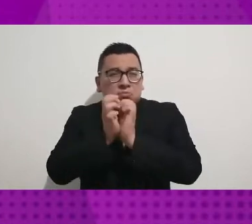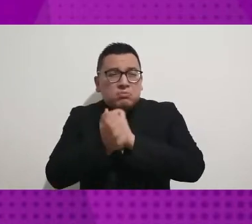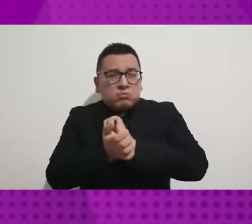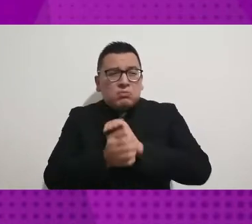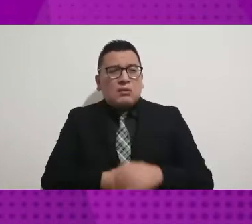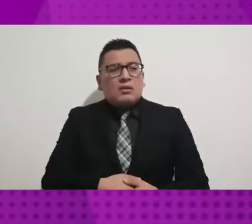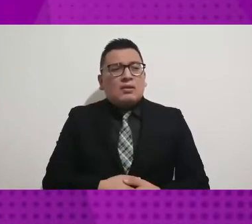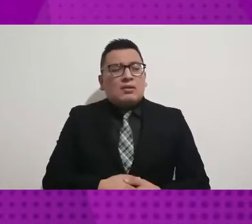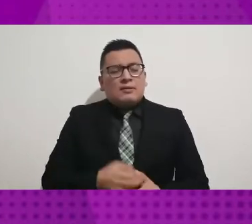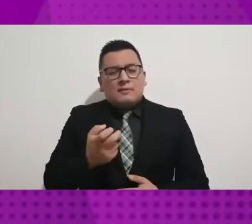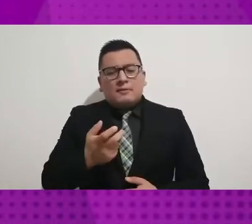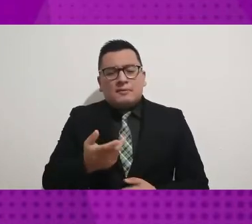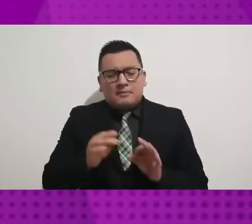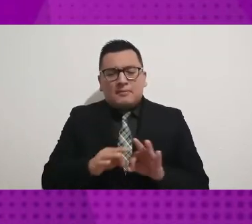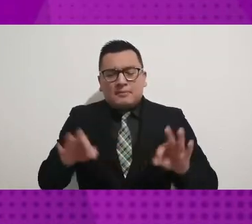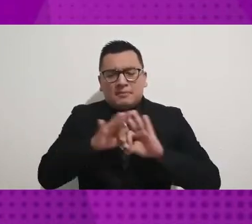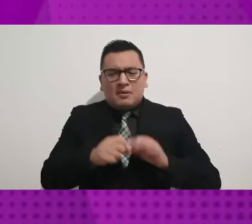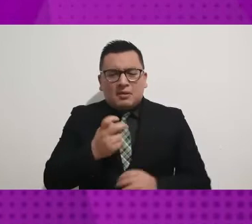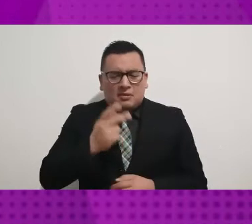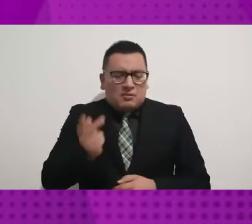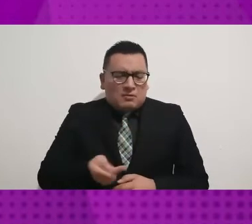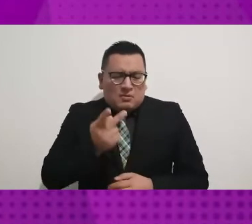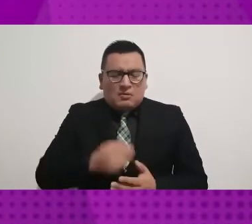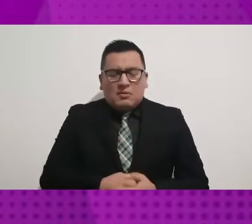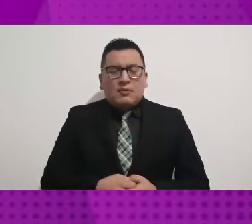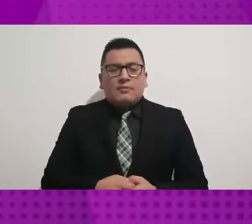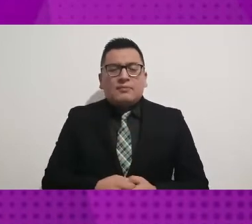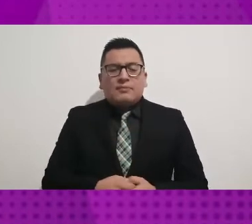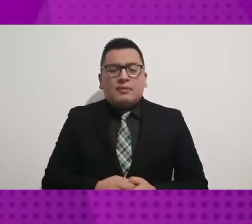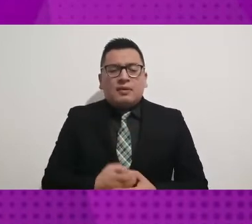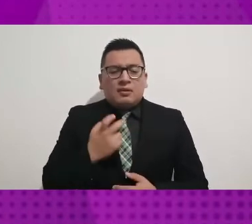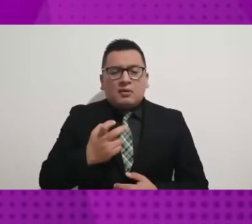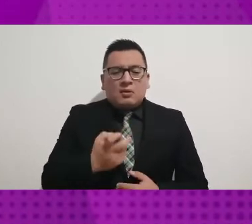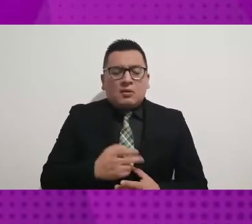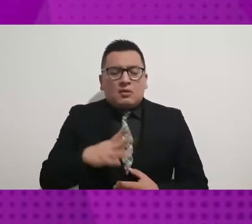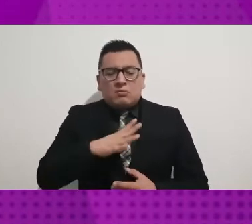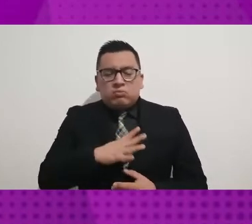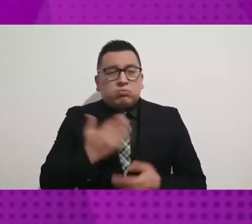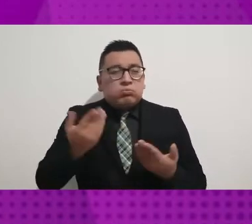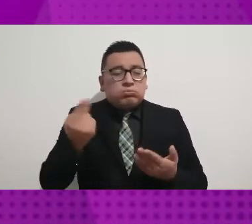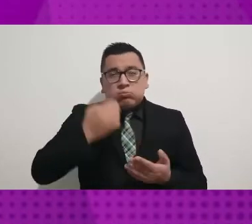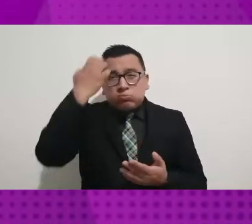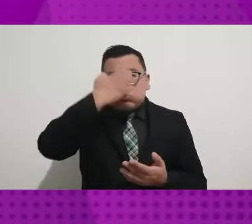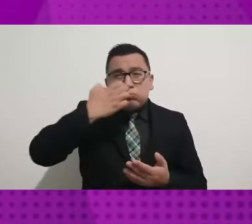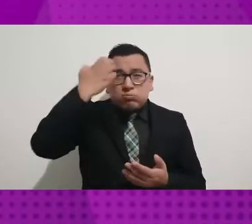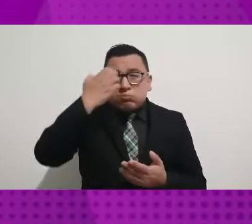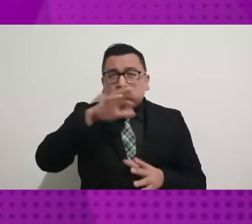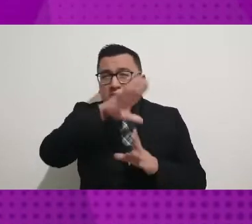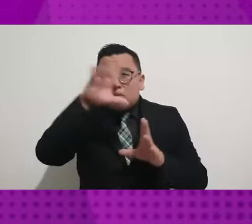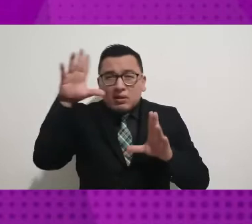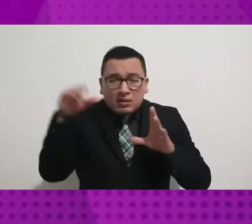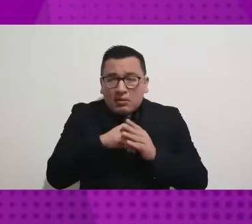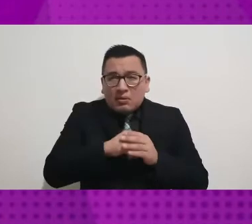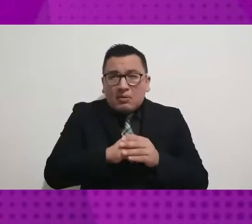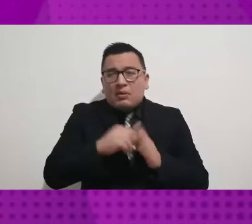evolución que preguntas, Gustavo, y que es muy, muy importante esta pregunta, pues ha generado o provocó que hubiera una revisión